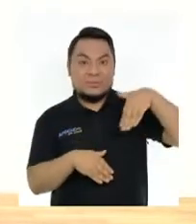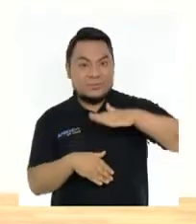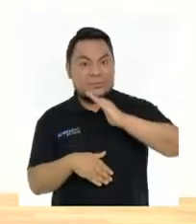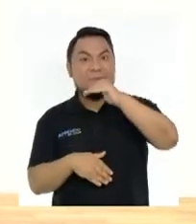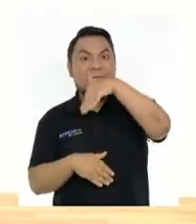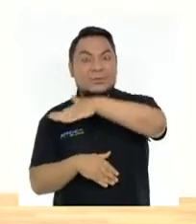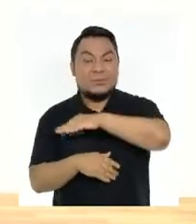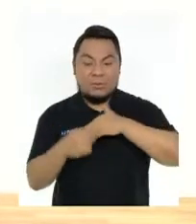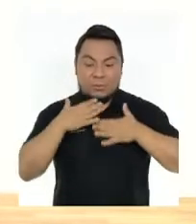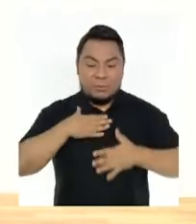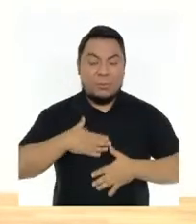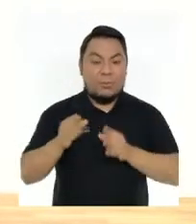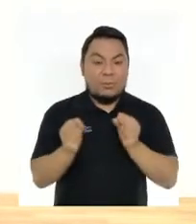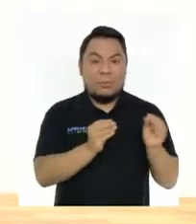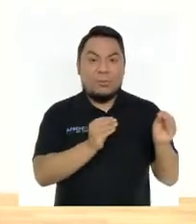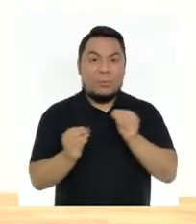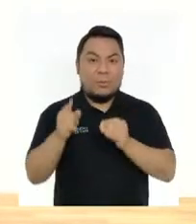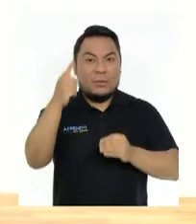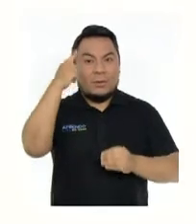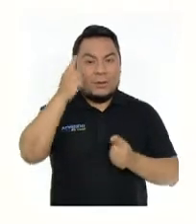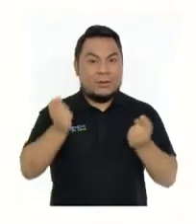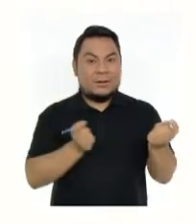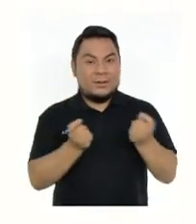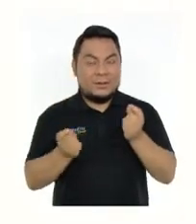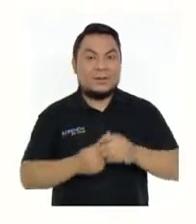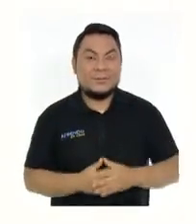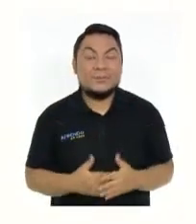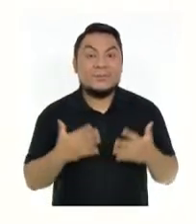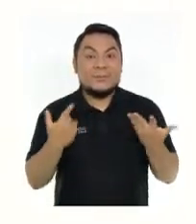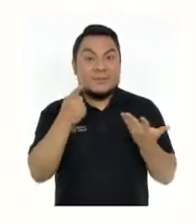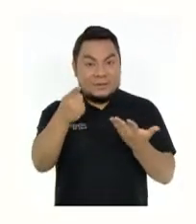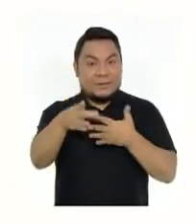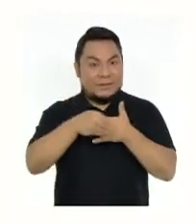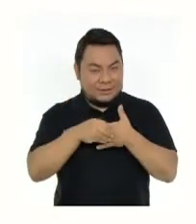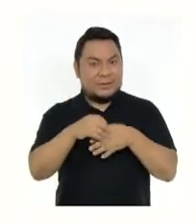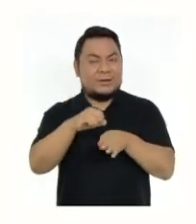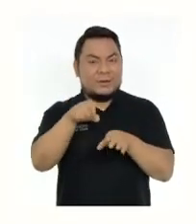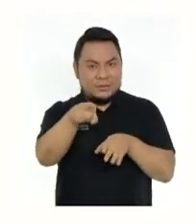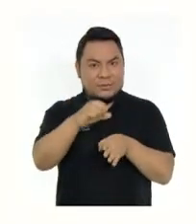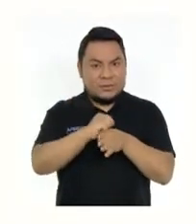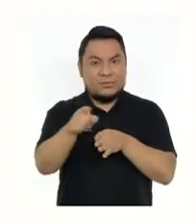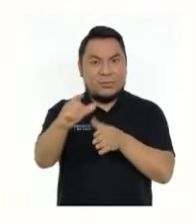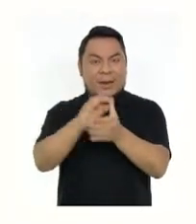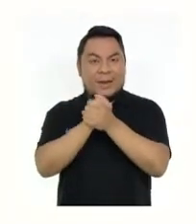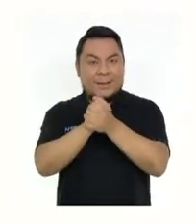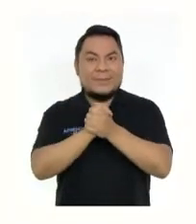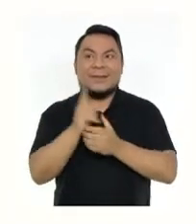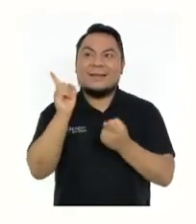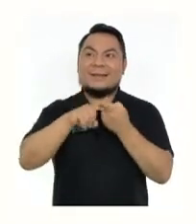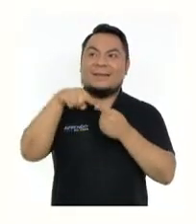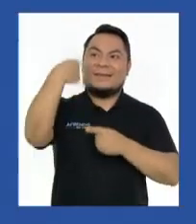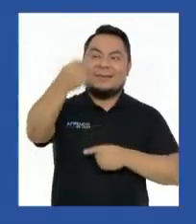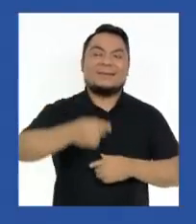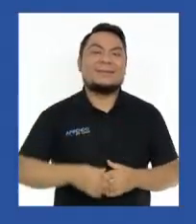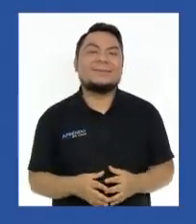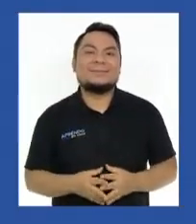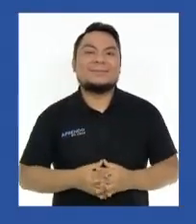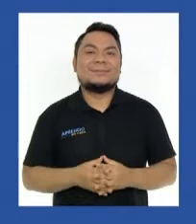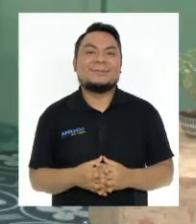No te olvides ser consciente de tu cuerpo en todo momento. Te reto a hacer este ejercicio. Compártelo con tus amigos. ¡Nos vemos!